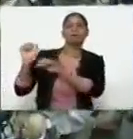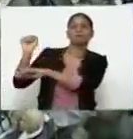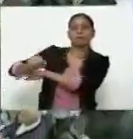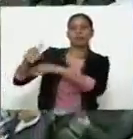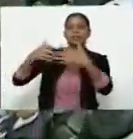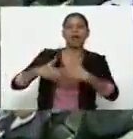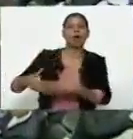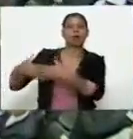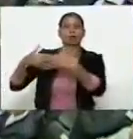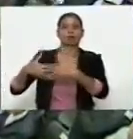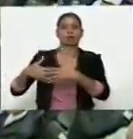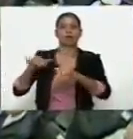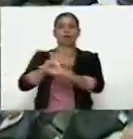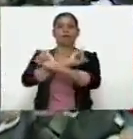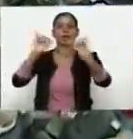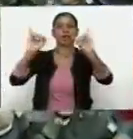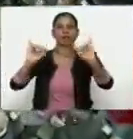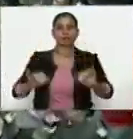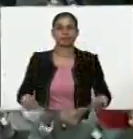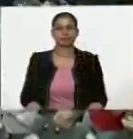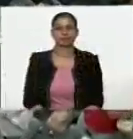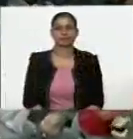yanqui. Estado.